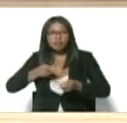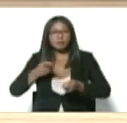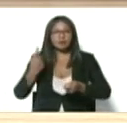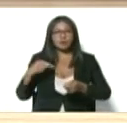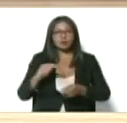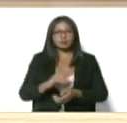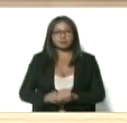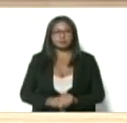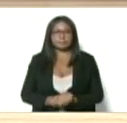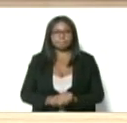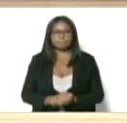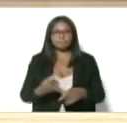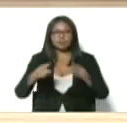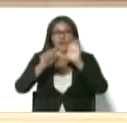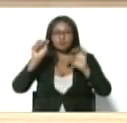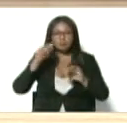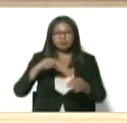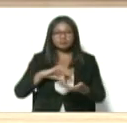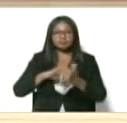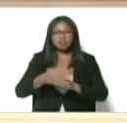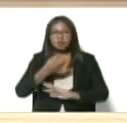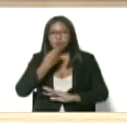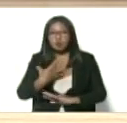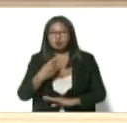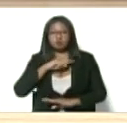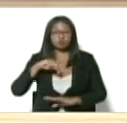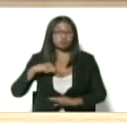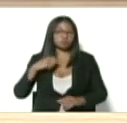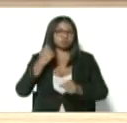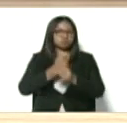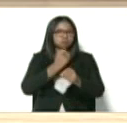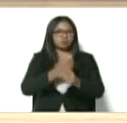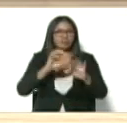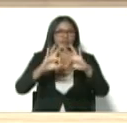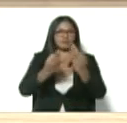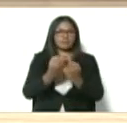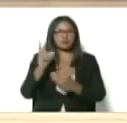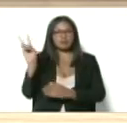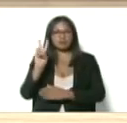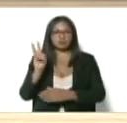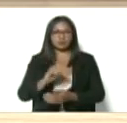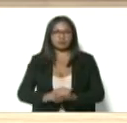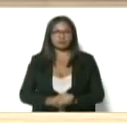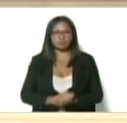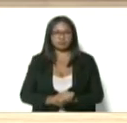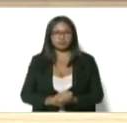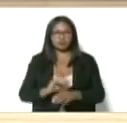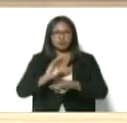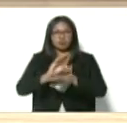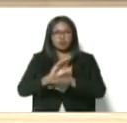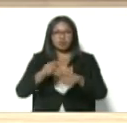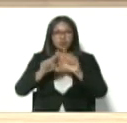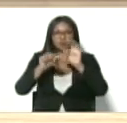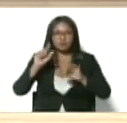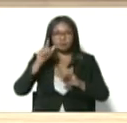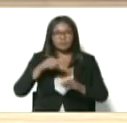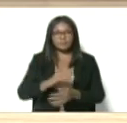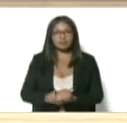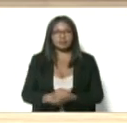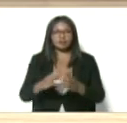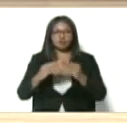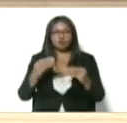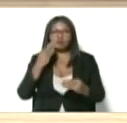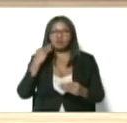cura también así que bueno nosotros estamos trabajando por la familia venezolana por proteger a toda la familia toda la